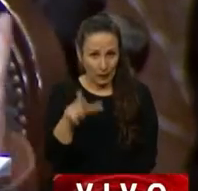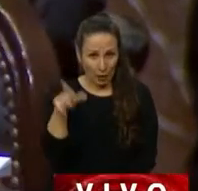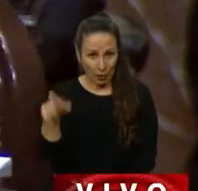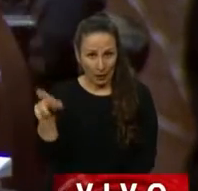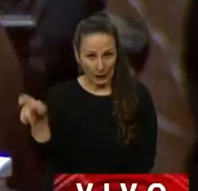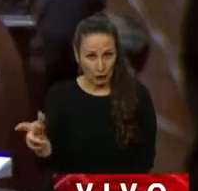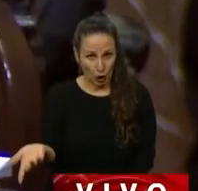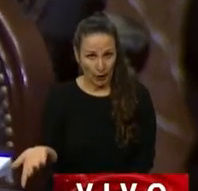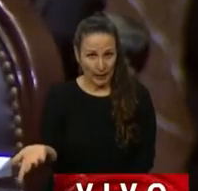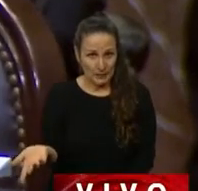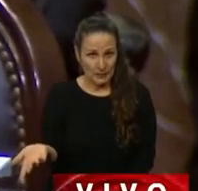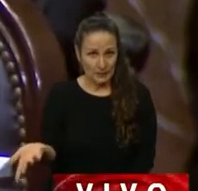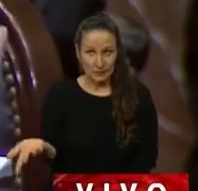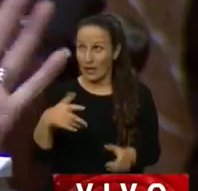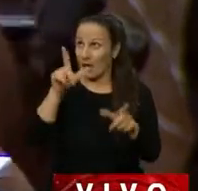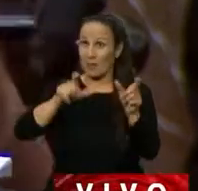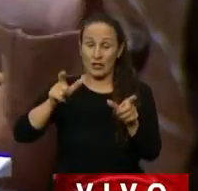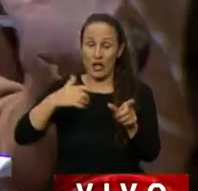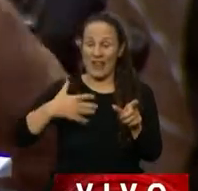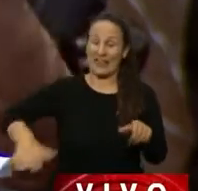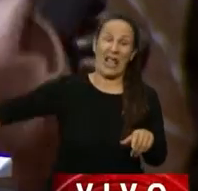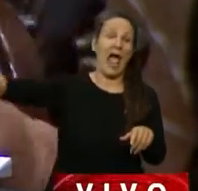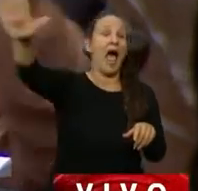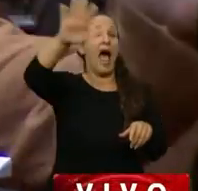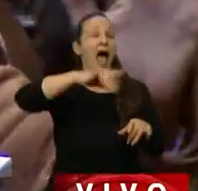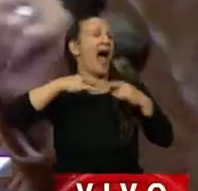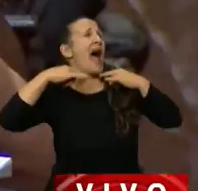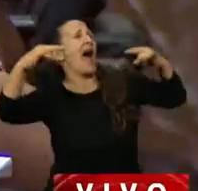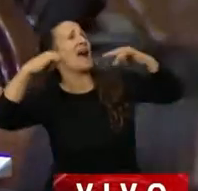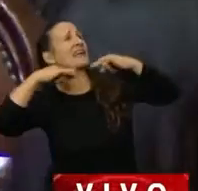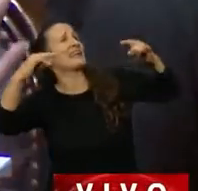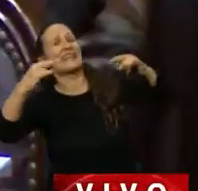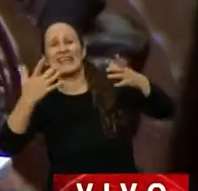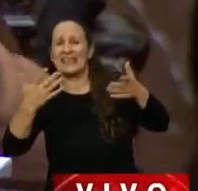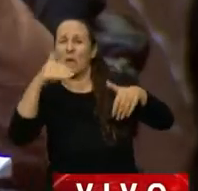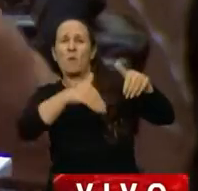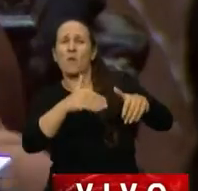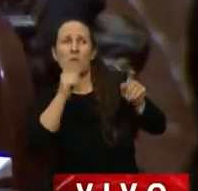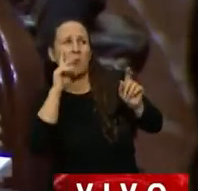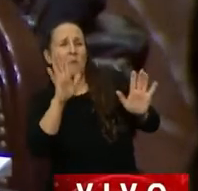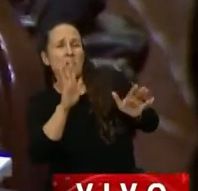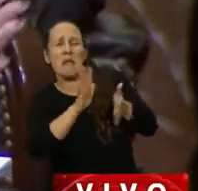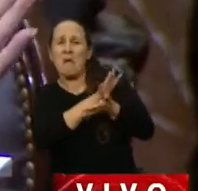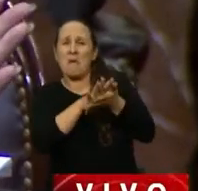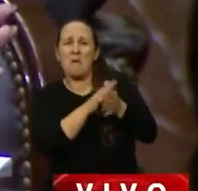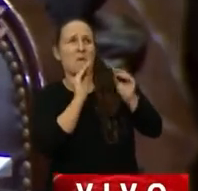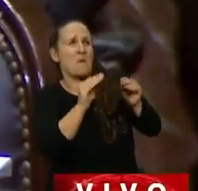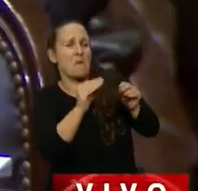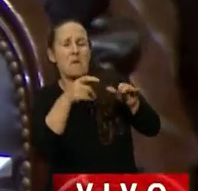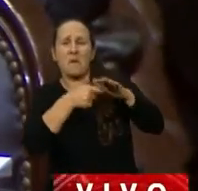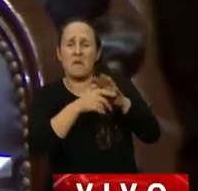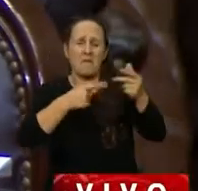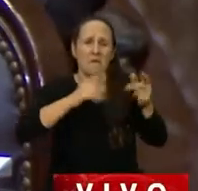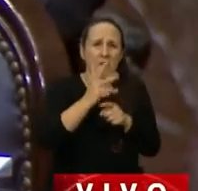no sé dónde está todo el resto de argentinos y argentinas que gritan fraude y que gritan por la boleta única. ¿Dónde